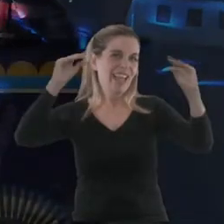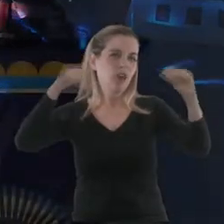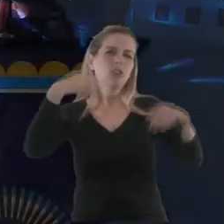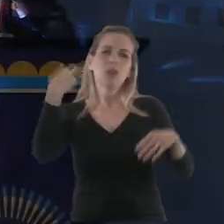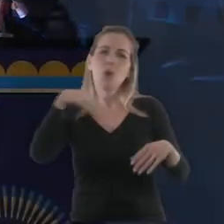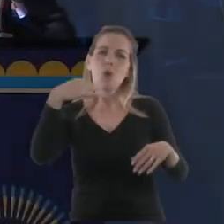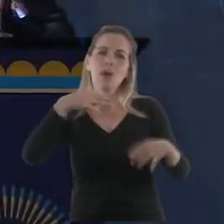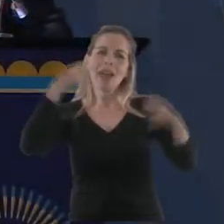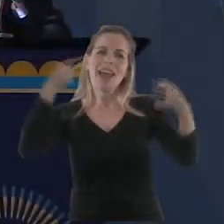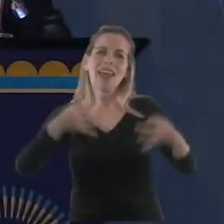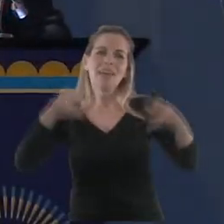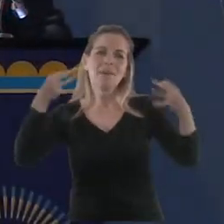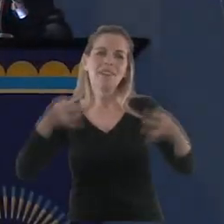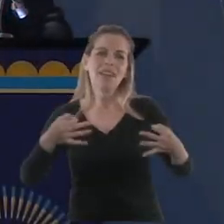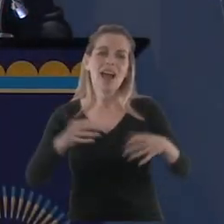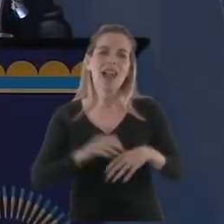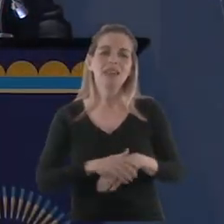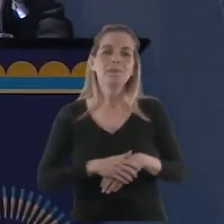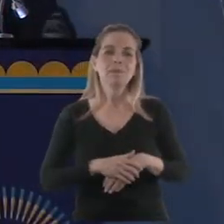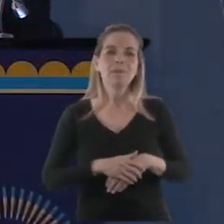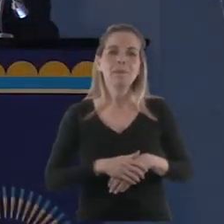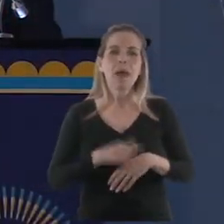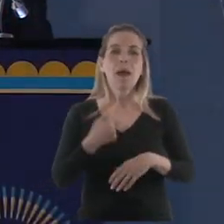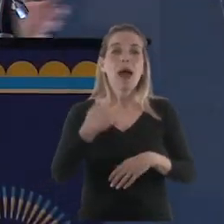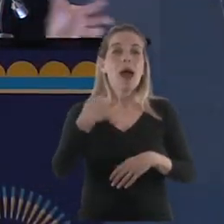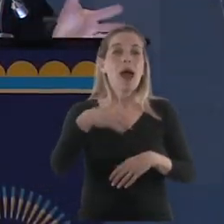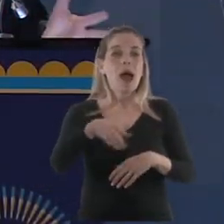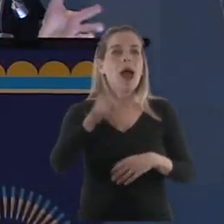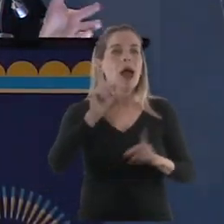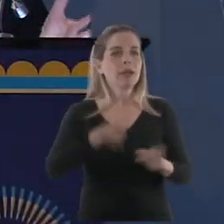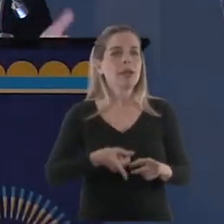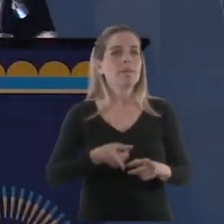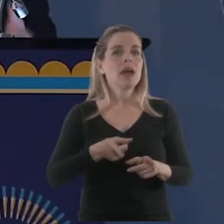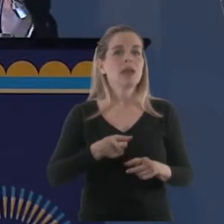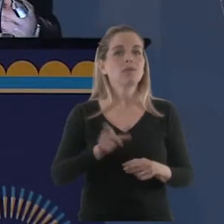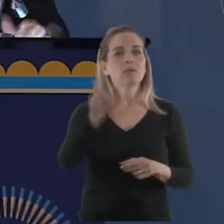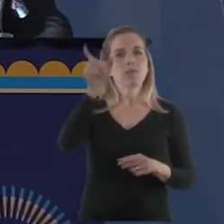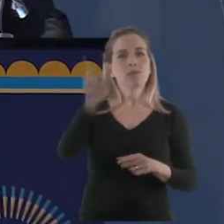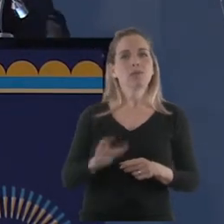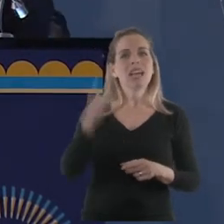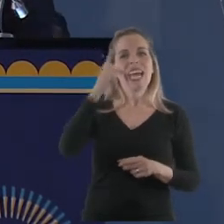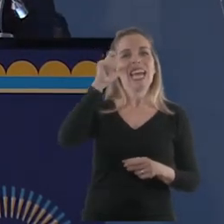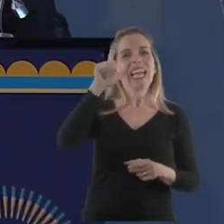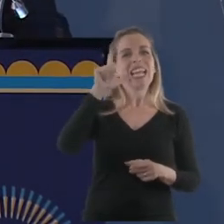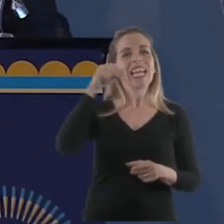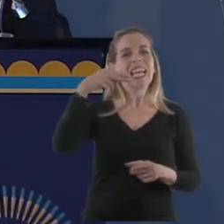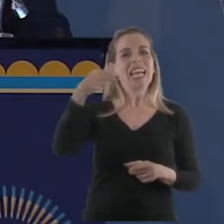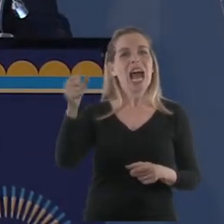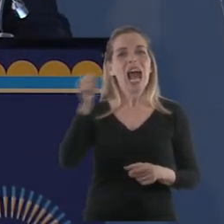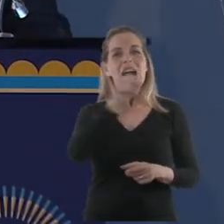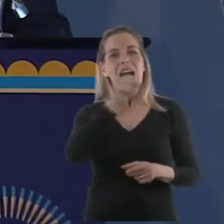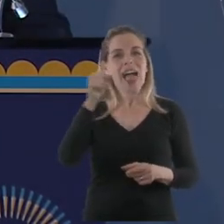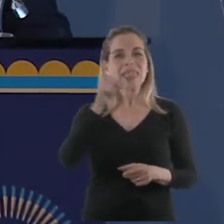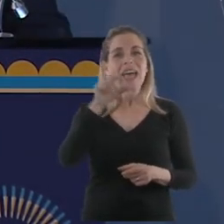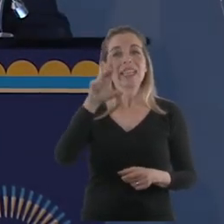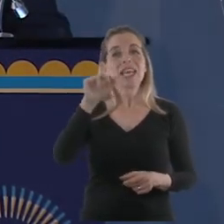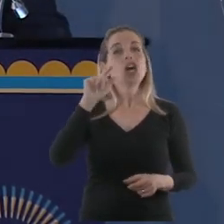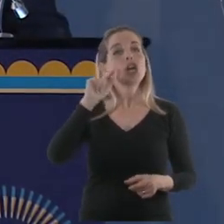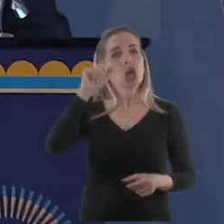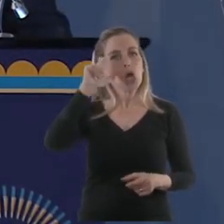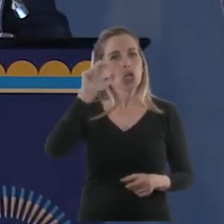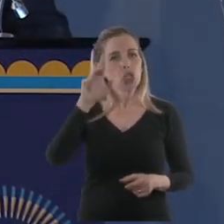única, especial, vamos a escuchar a una de las grandes artistas de Argentina, Elena Roger, una artista